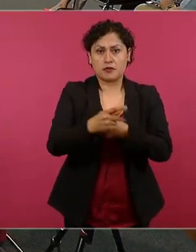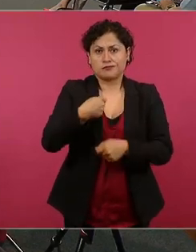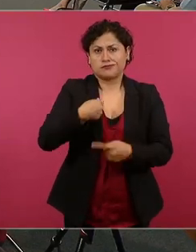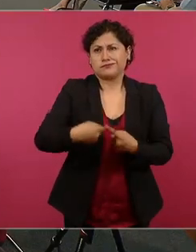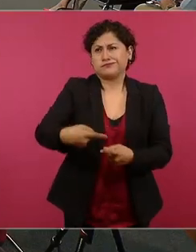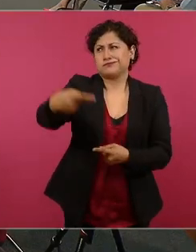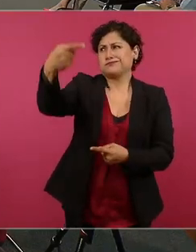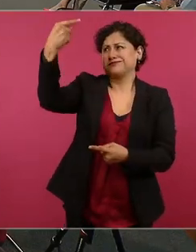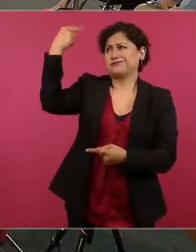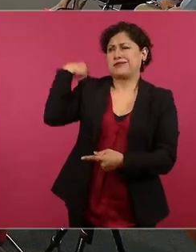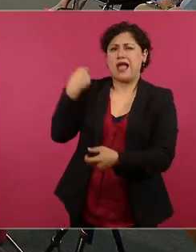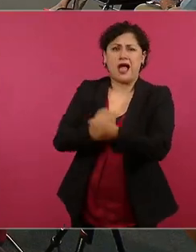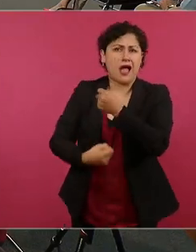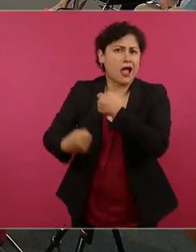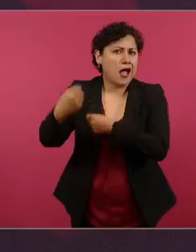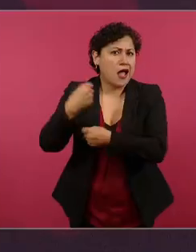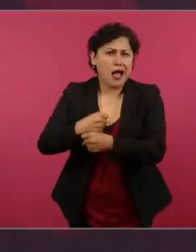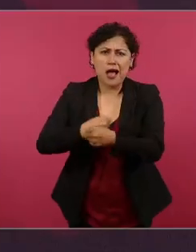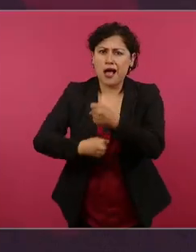Llevo años